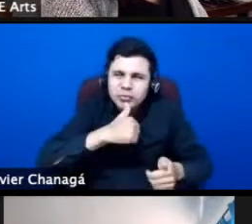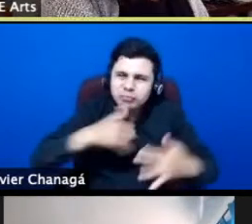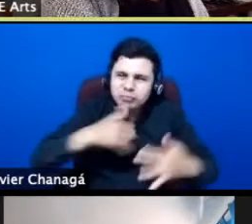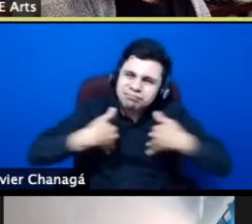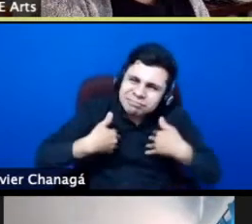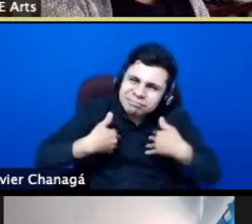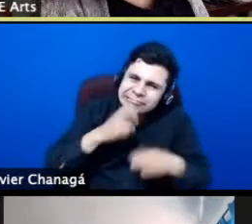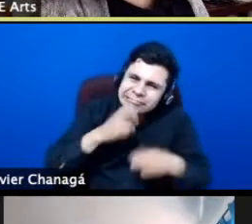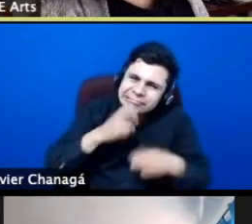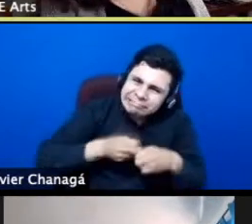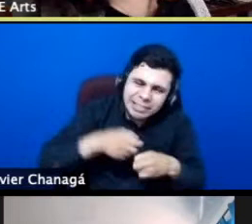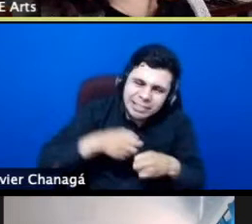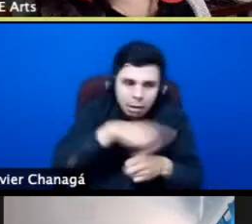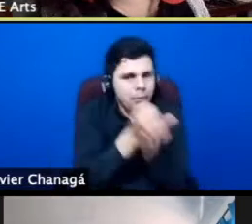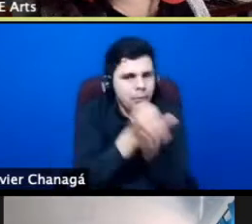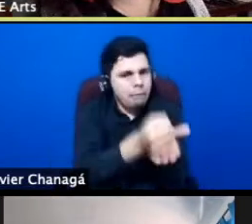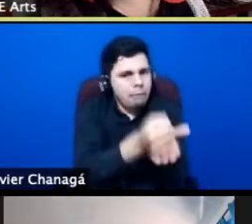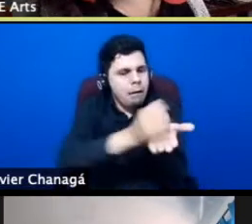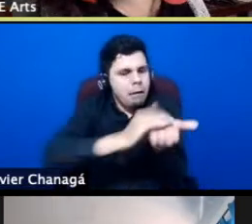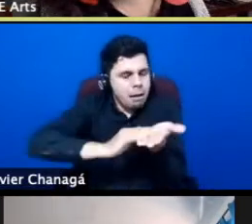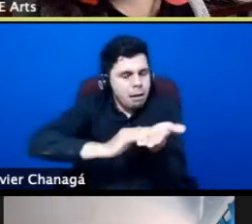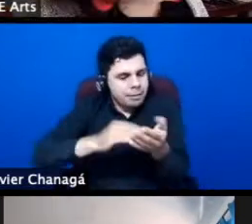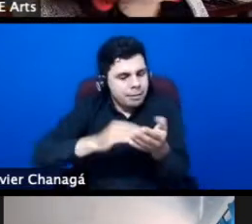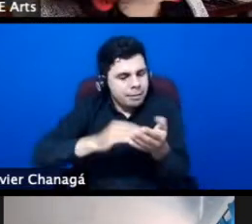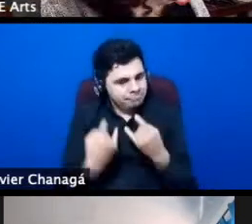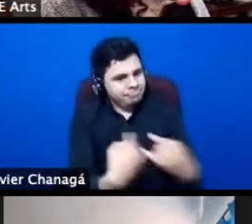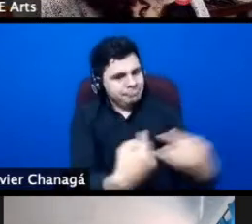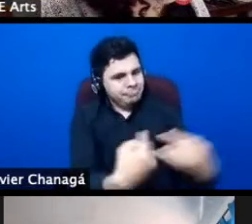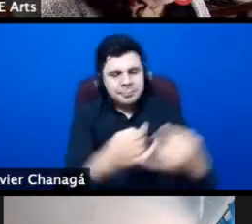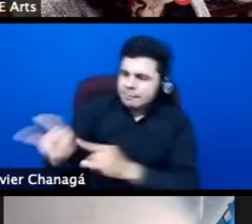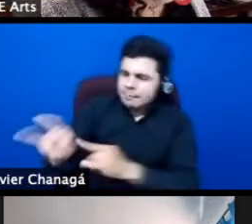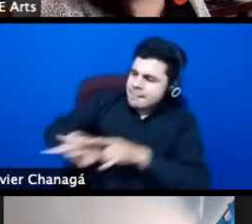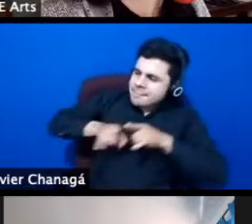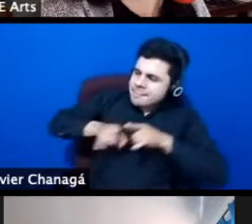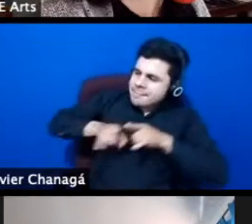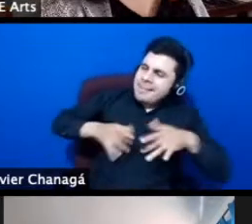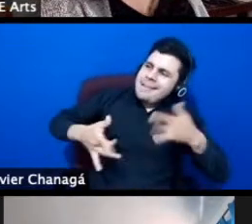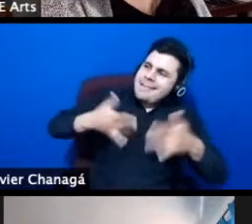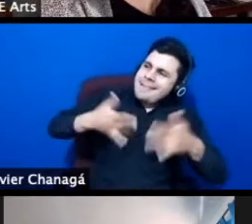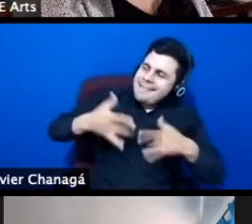generándoles unas emociones para la vida a través de las artes.